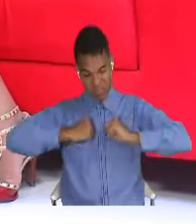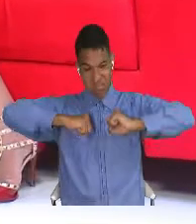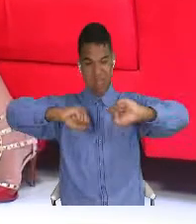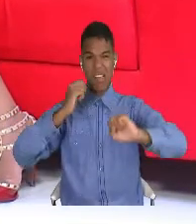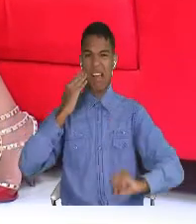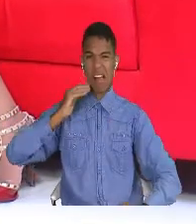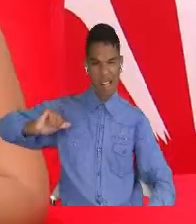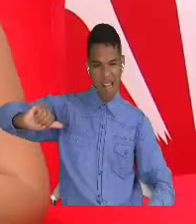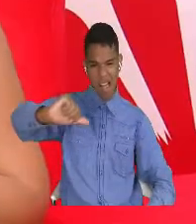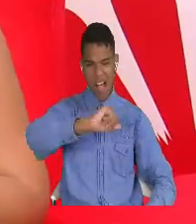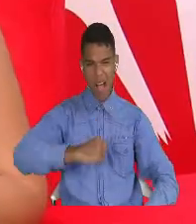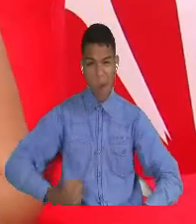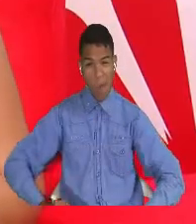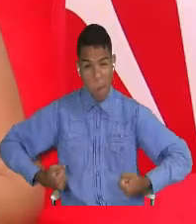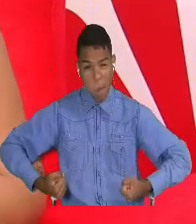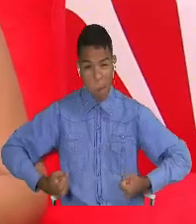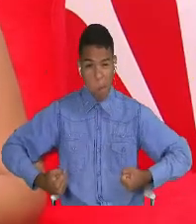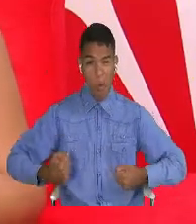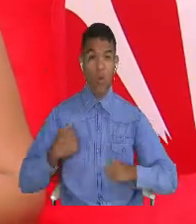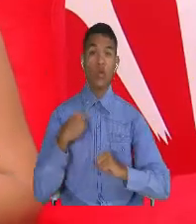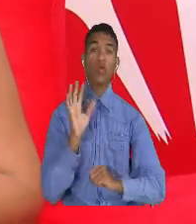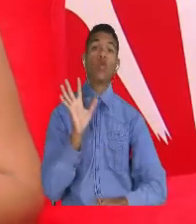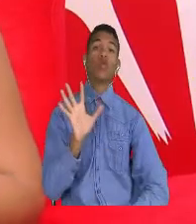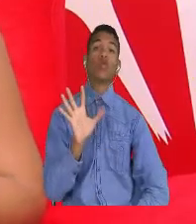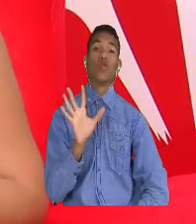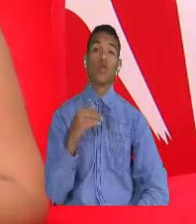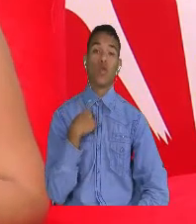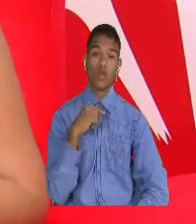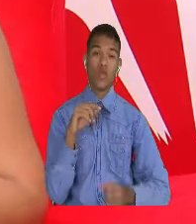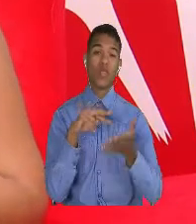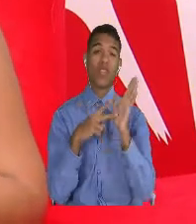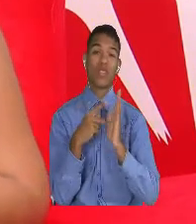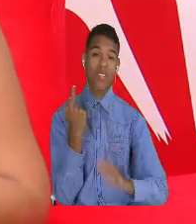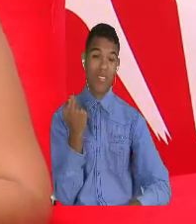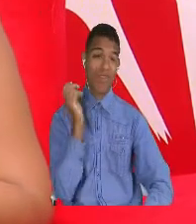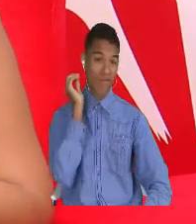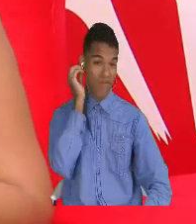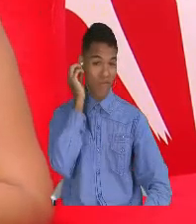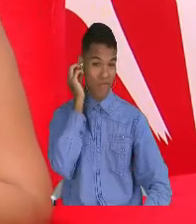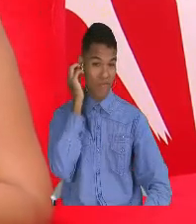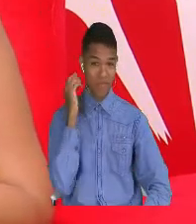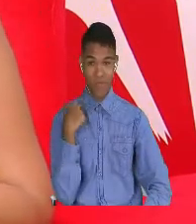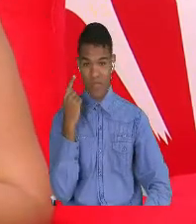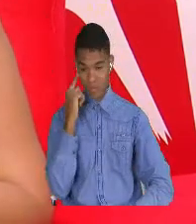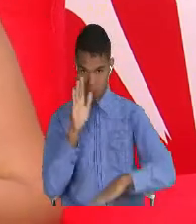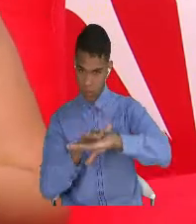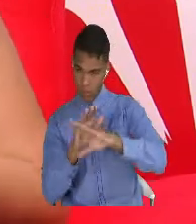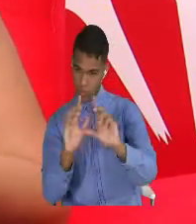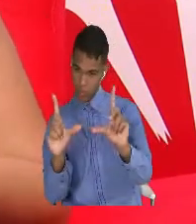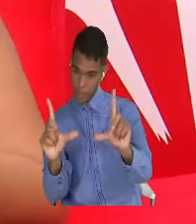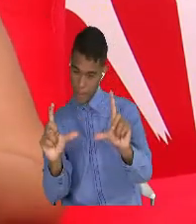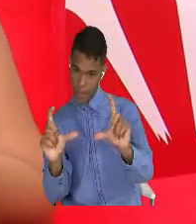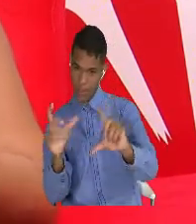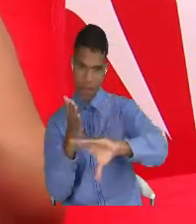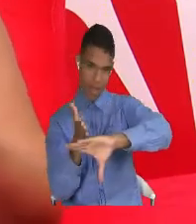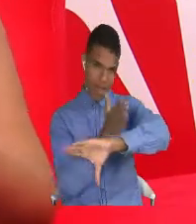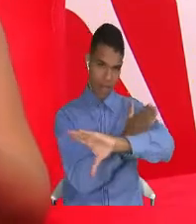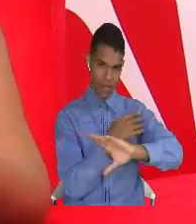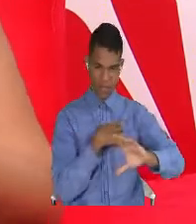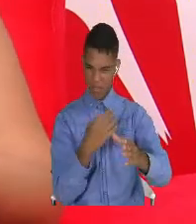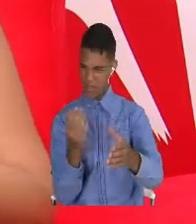mujeres que son gorditas, pero cuando de pronto usted les dice, venga, yo voy a publicar la foto del antes y el después, ¿qué le dicen? O